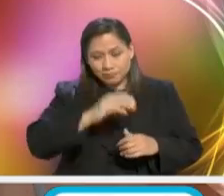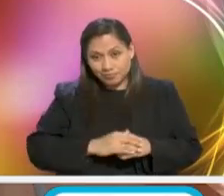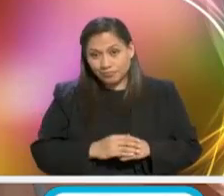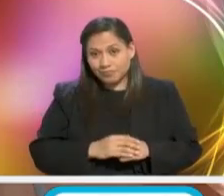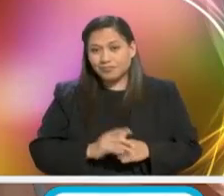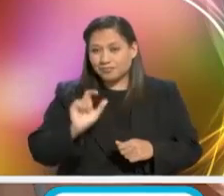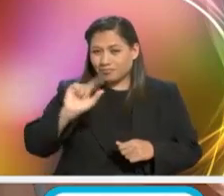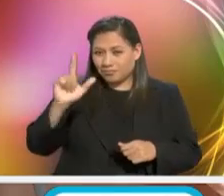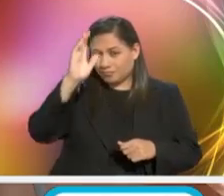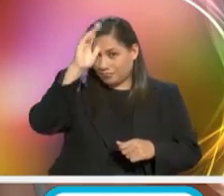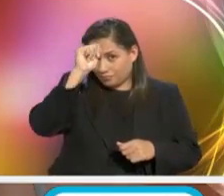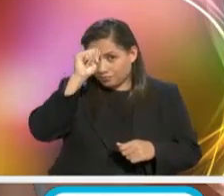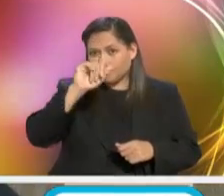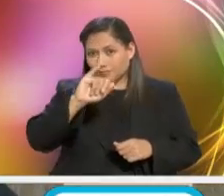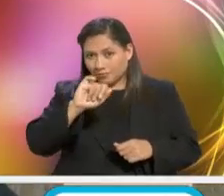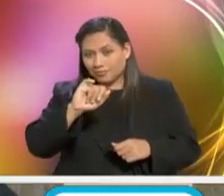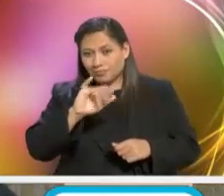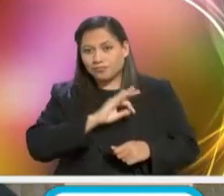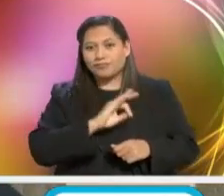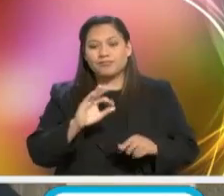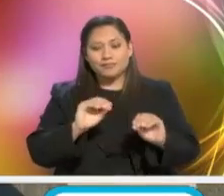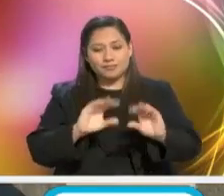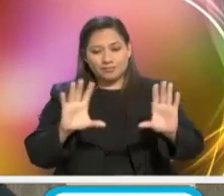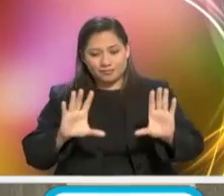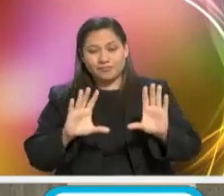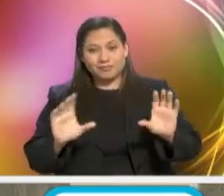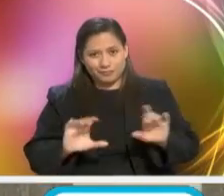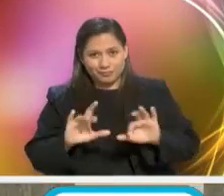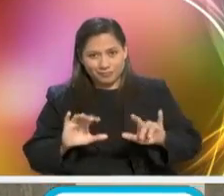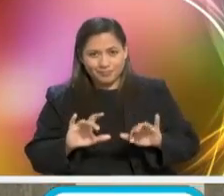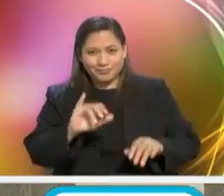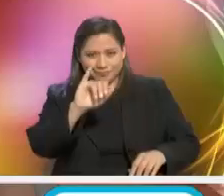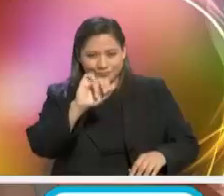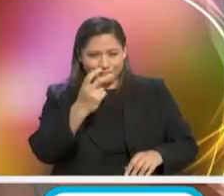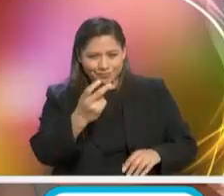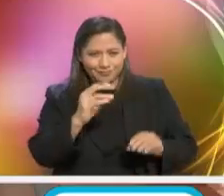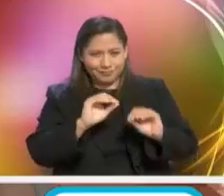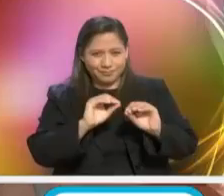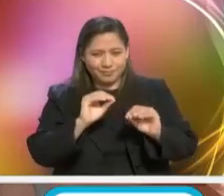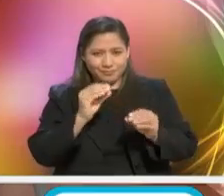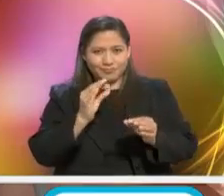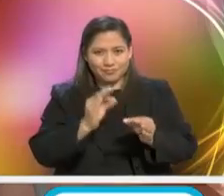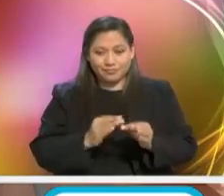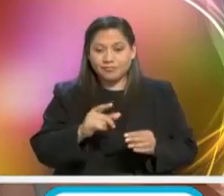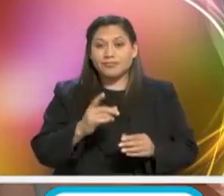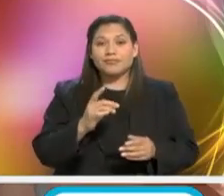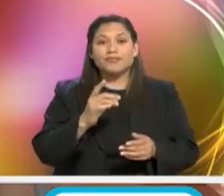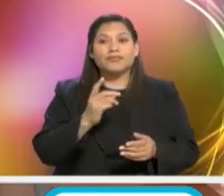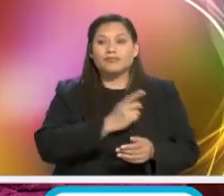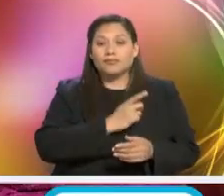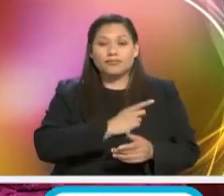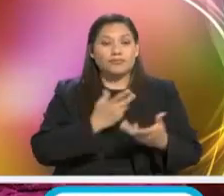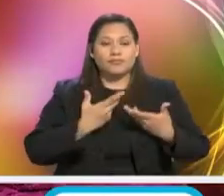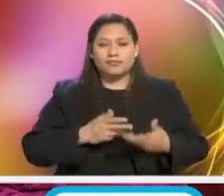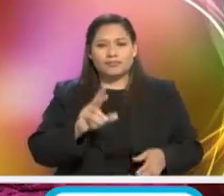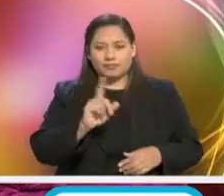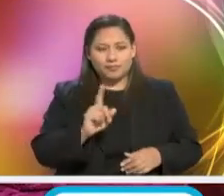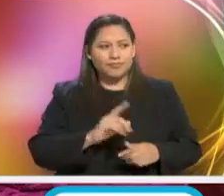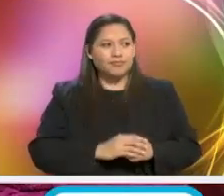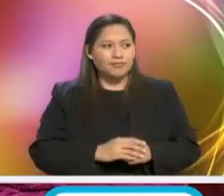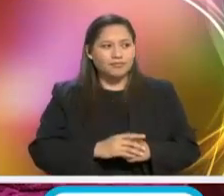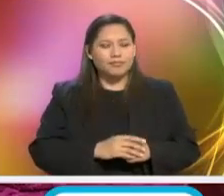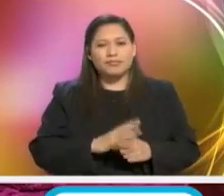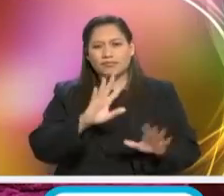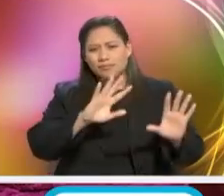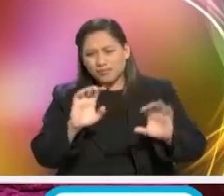el famoso, ¿te acuerdas del Y2K? Claro, Que claro. no podías prender tu computadora porque Exactamente, creíste que puro, o sea, solo drama, no somos dramáticos, está muy bien. Entonces en el 900 seguramente pasó